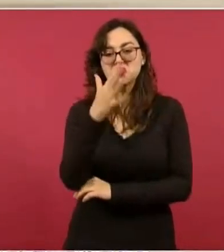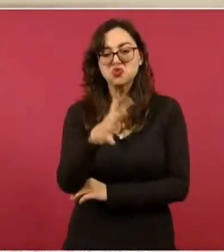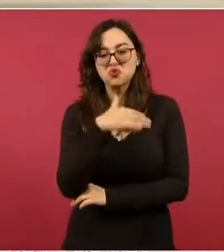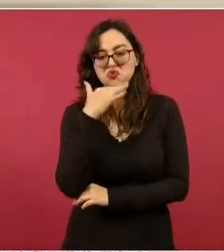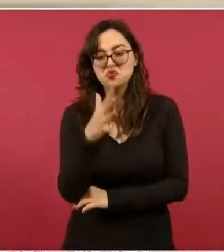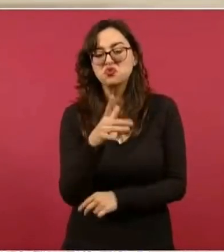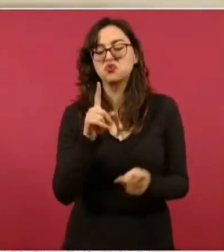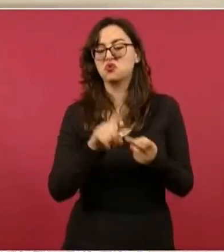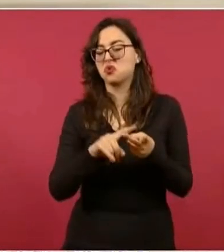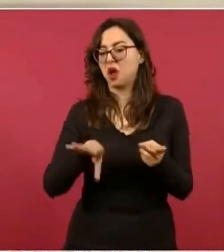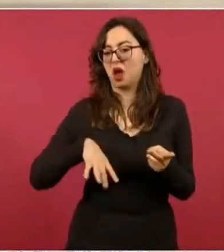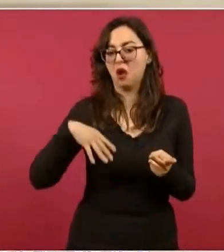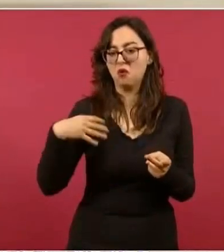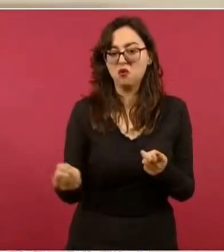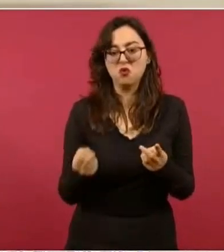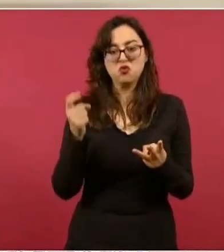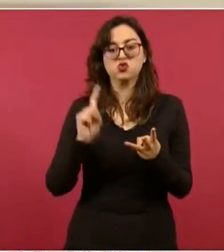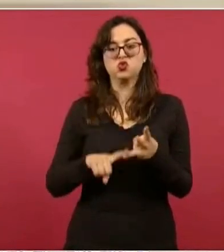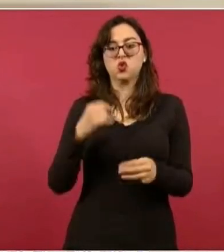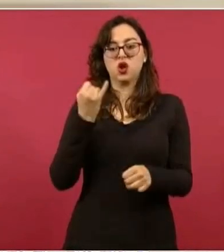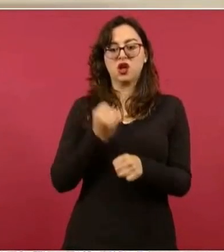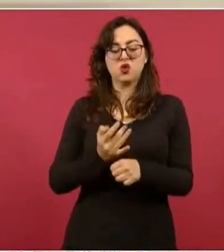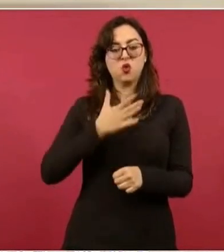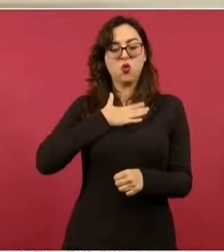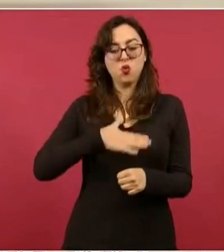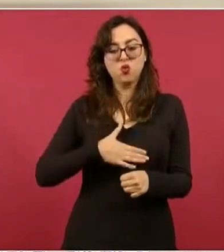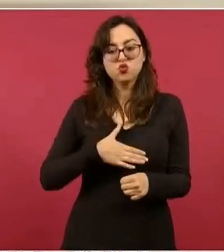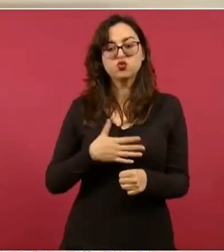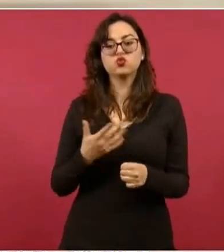a legitimar las injusticias